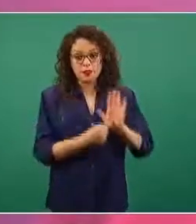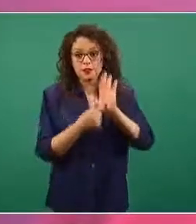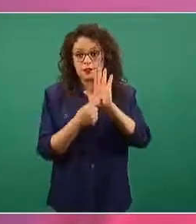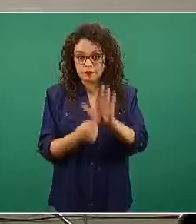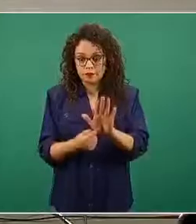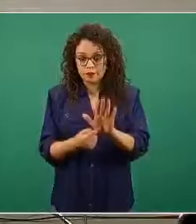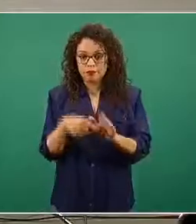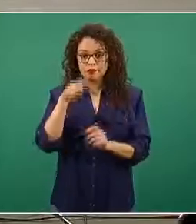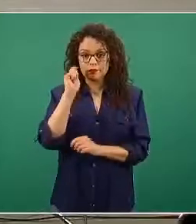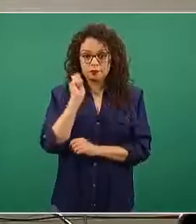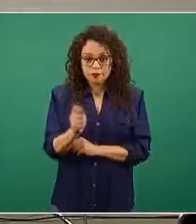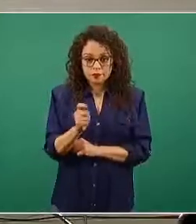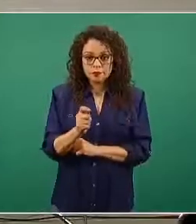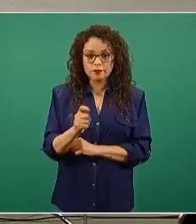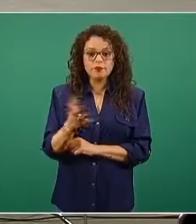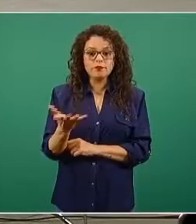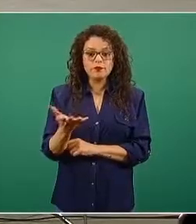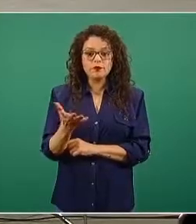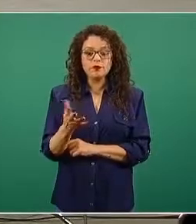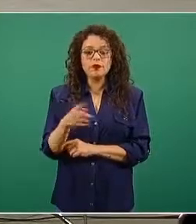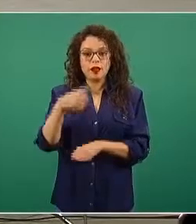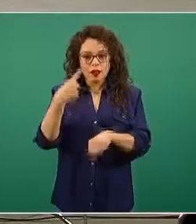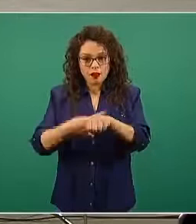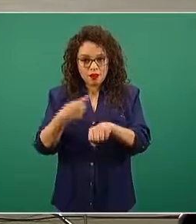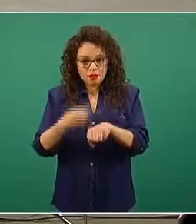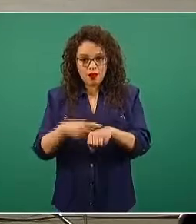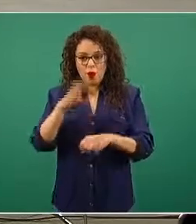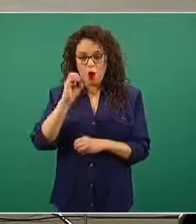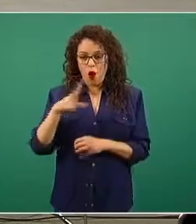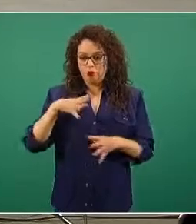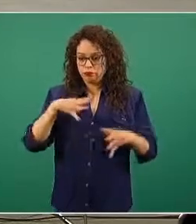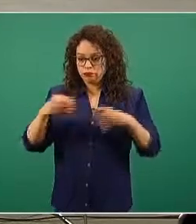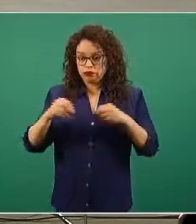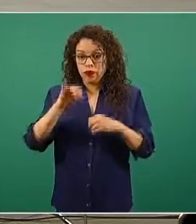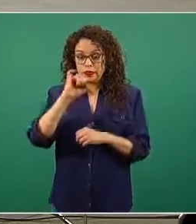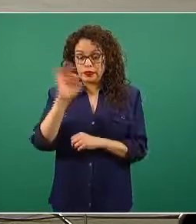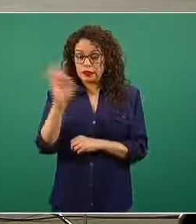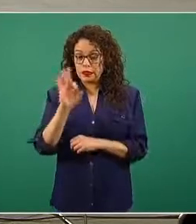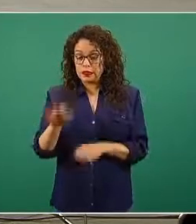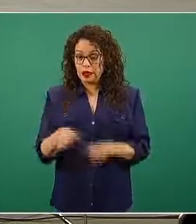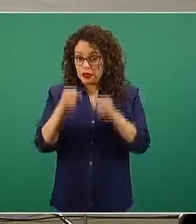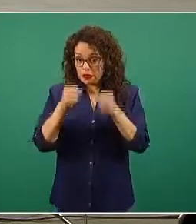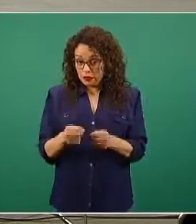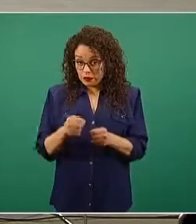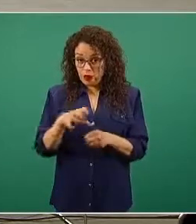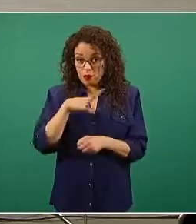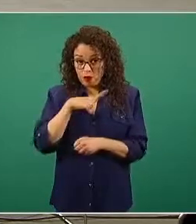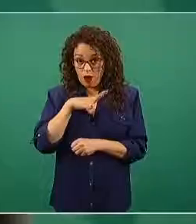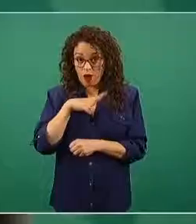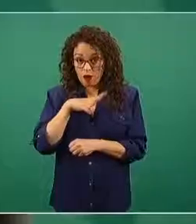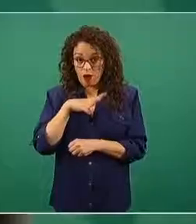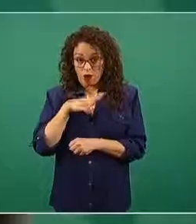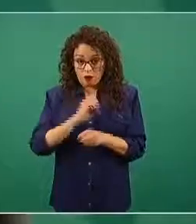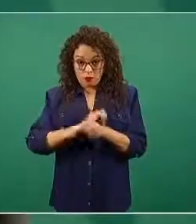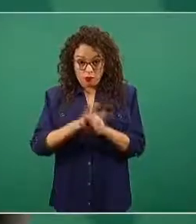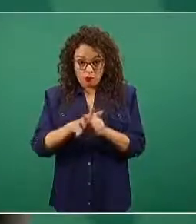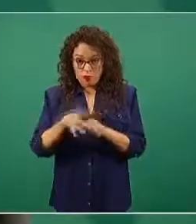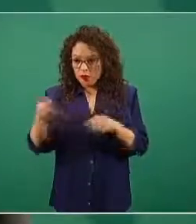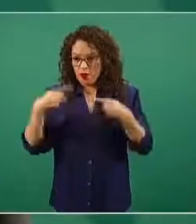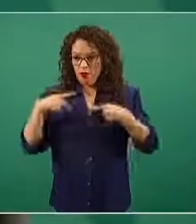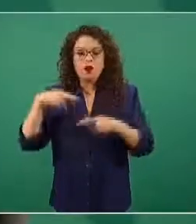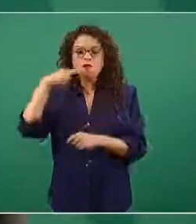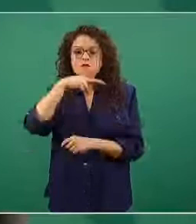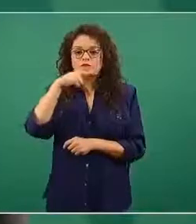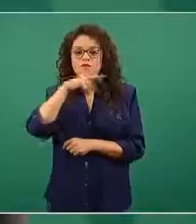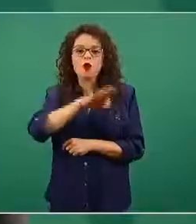la carga viral o una remisión de la enfermedad, si es que fue un caso confirmado, pues la persona pueda rápidamente